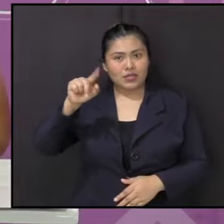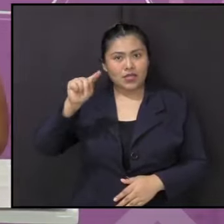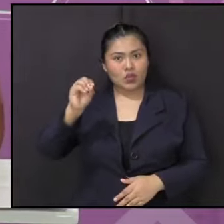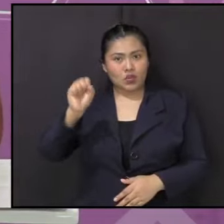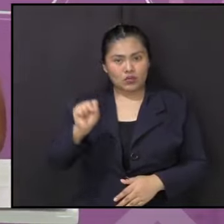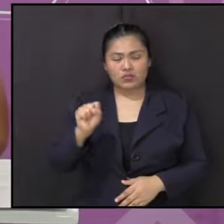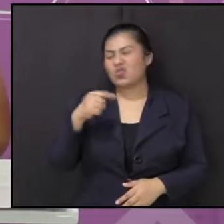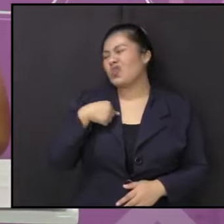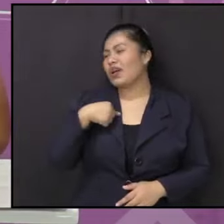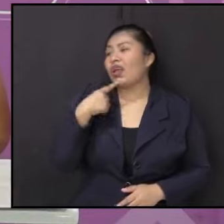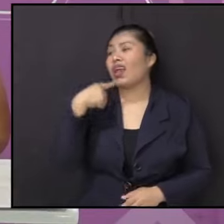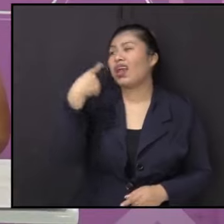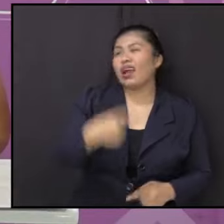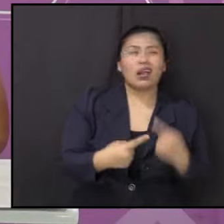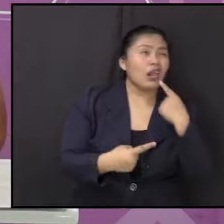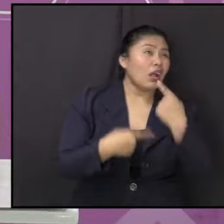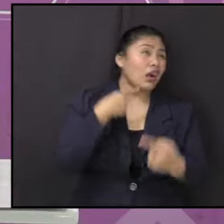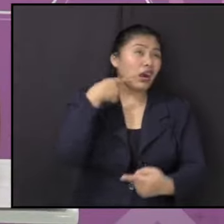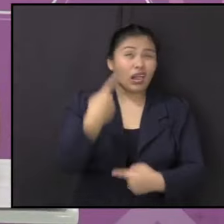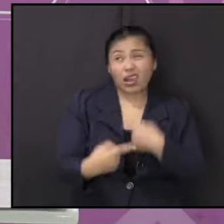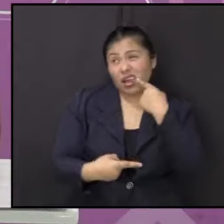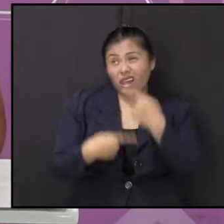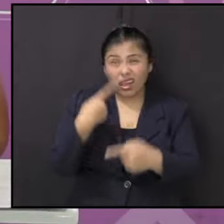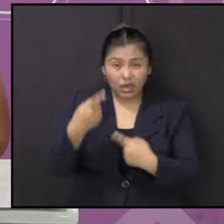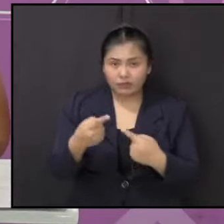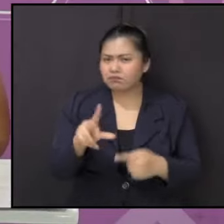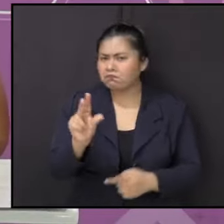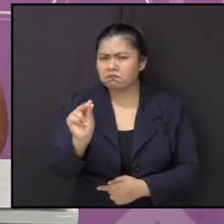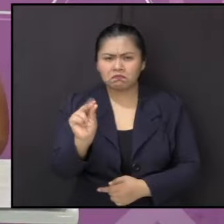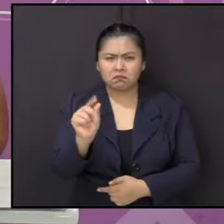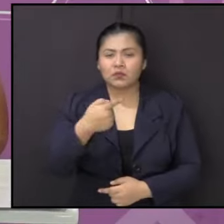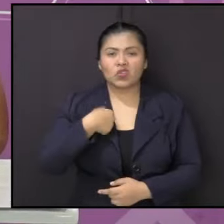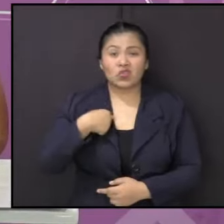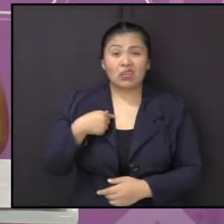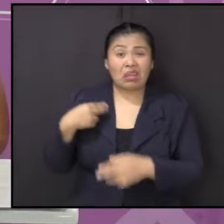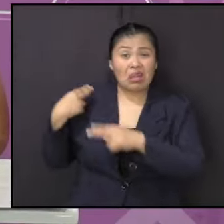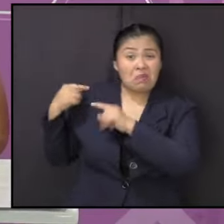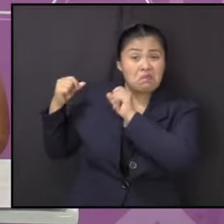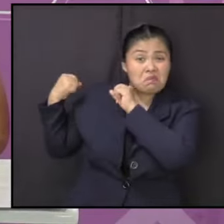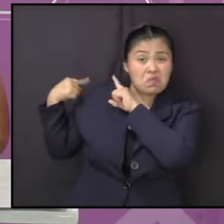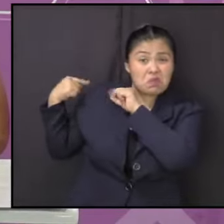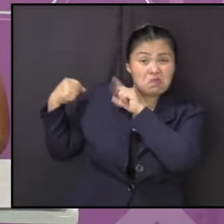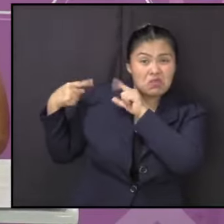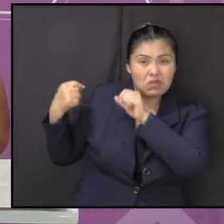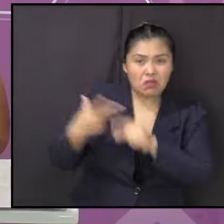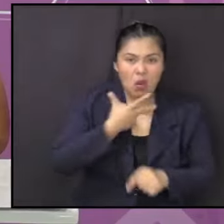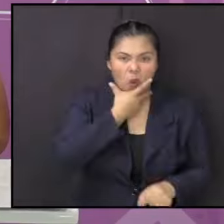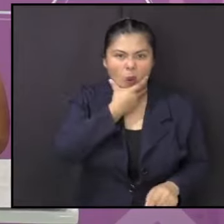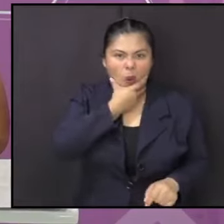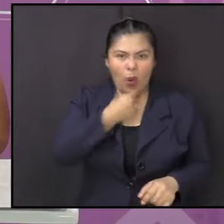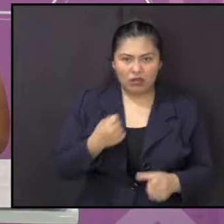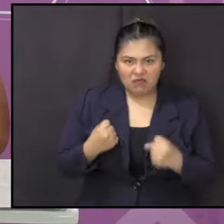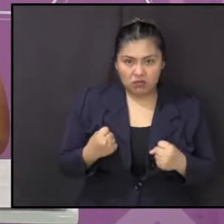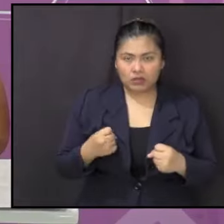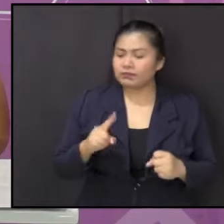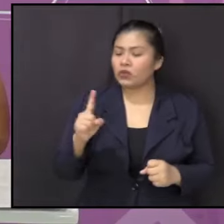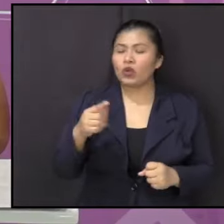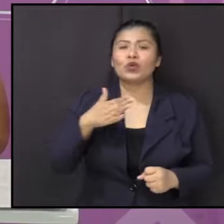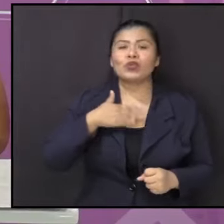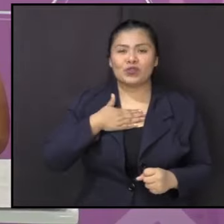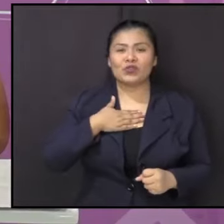discursos incongruentes donde viene una situación de reproducción de machismo y misoginia, yo soy la candidata, pero la candidata de